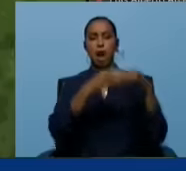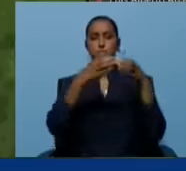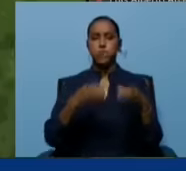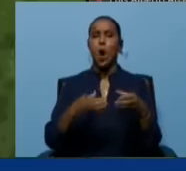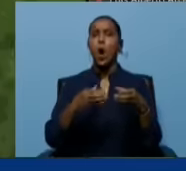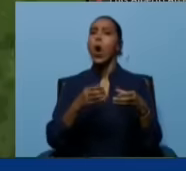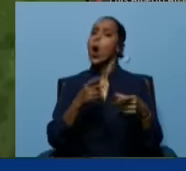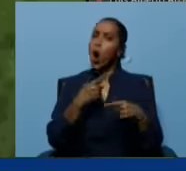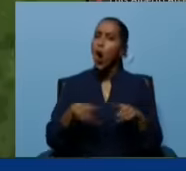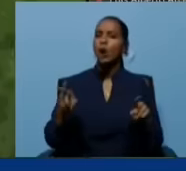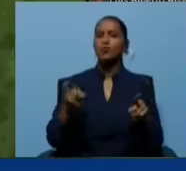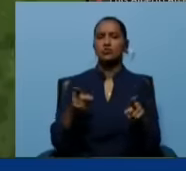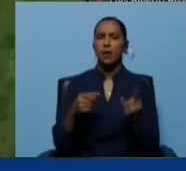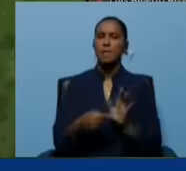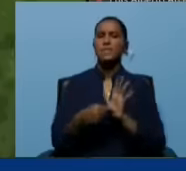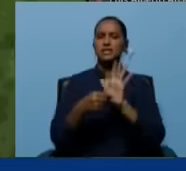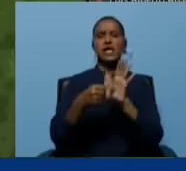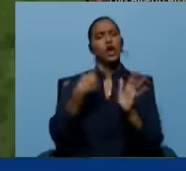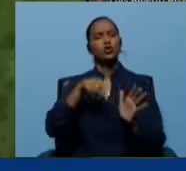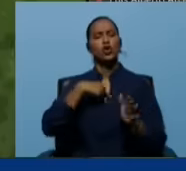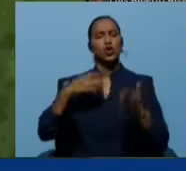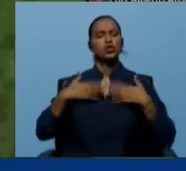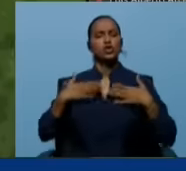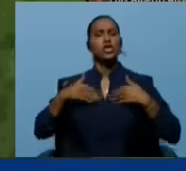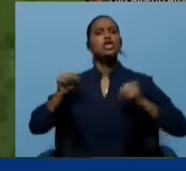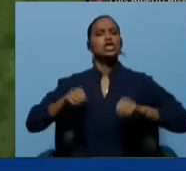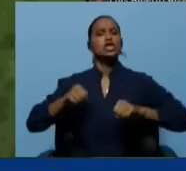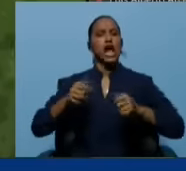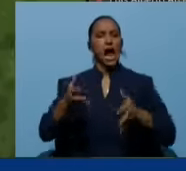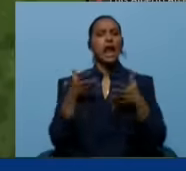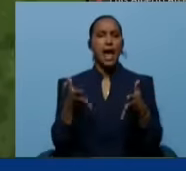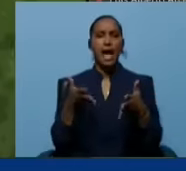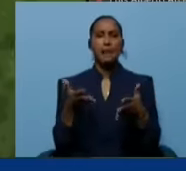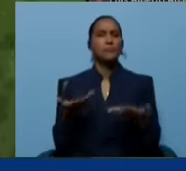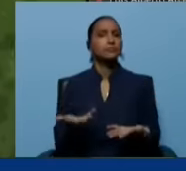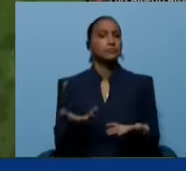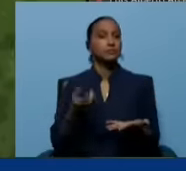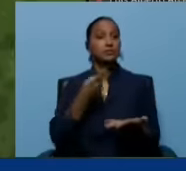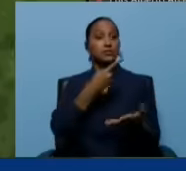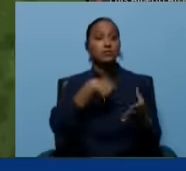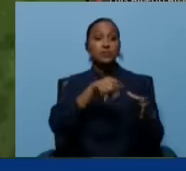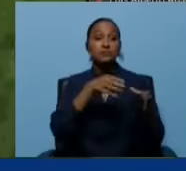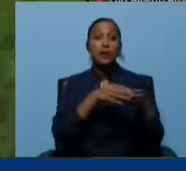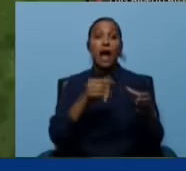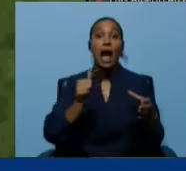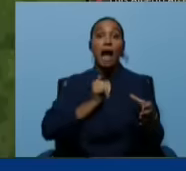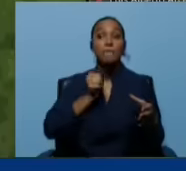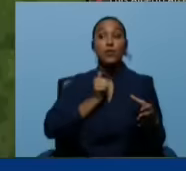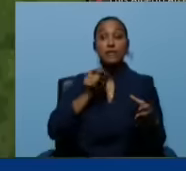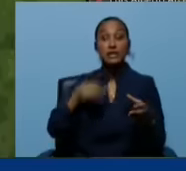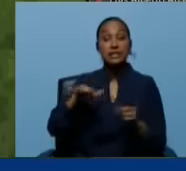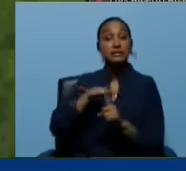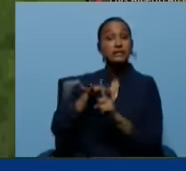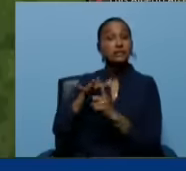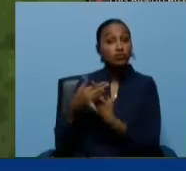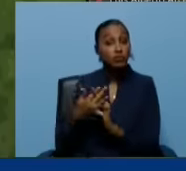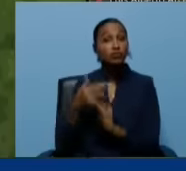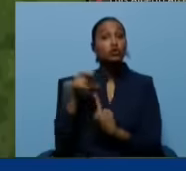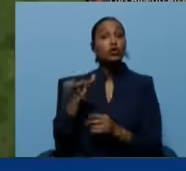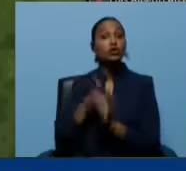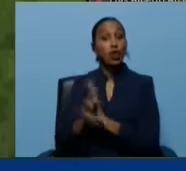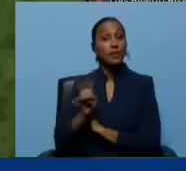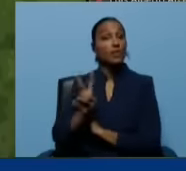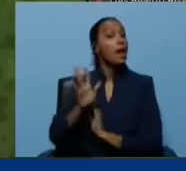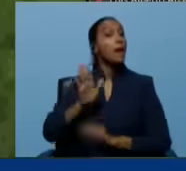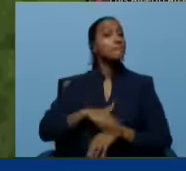legítimas. Muchos de los que desde el exterior aprovechan la situación creada en Venezuela a favor de sus intereses